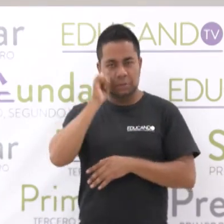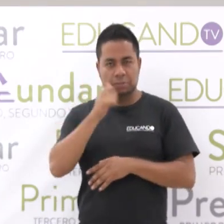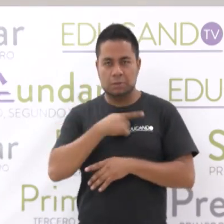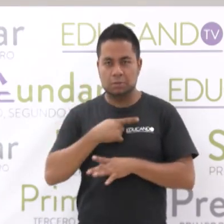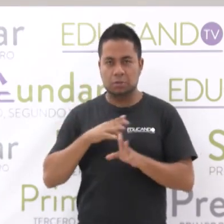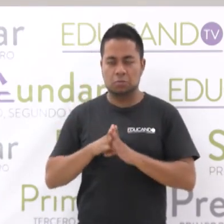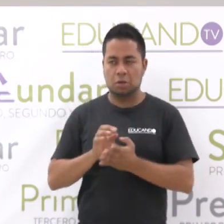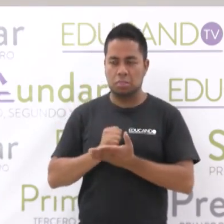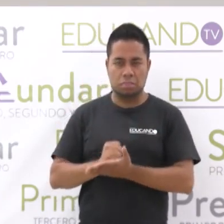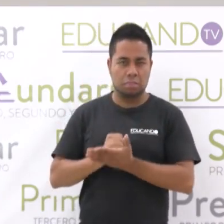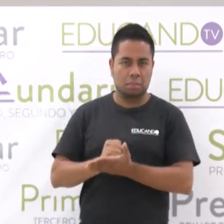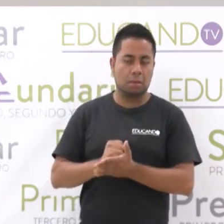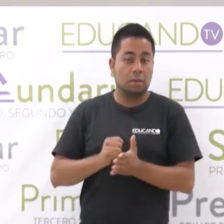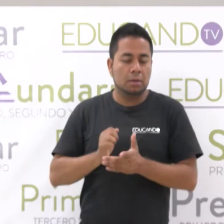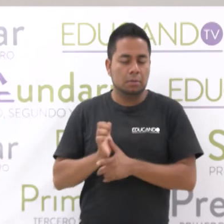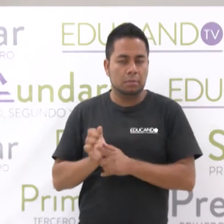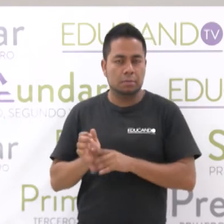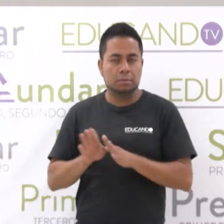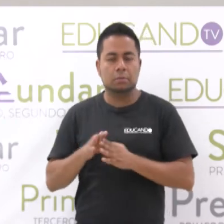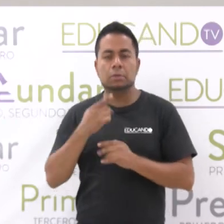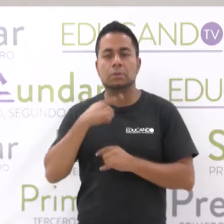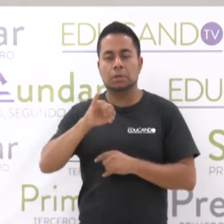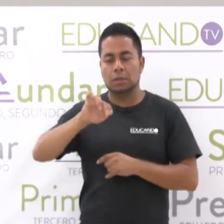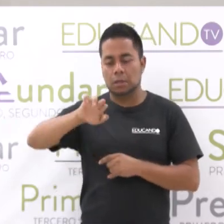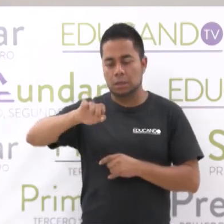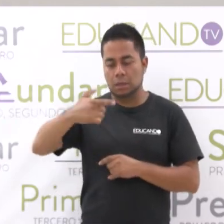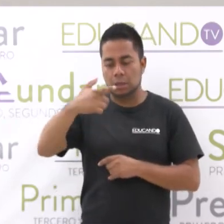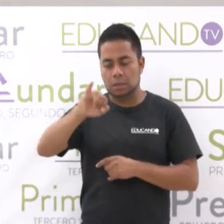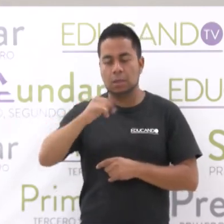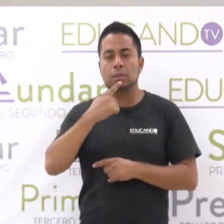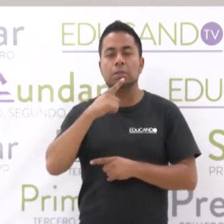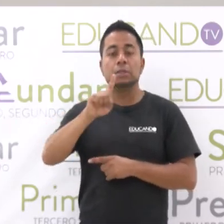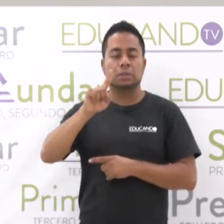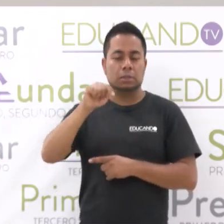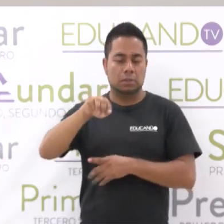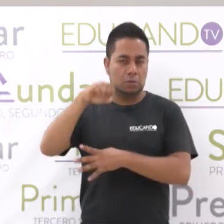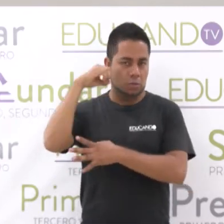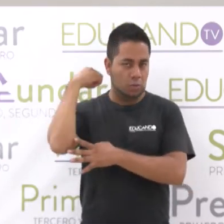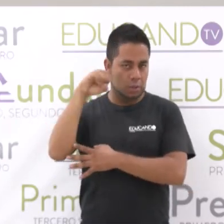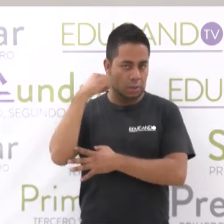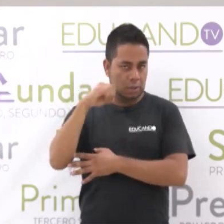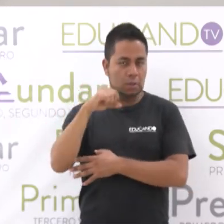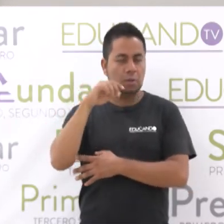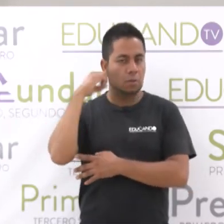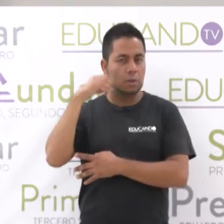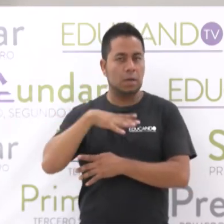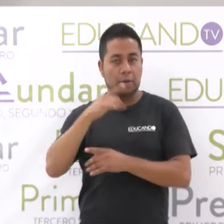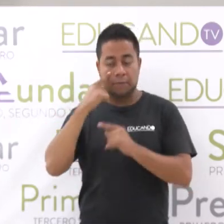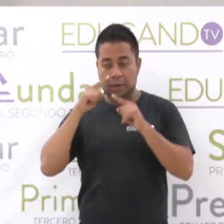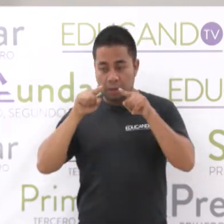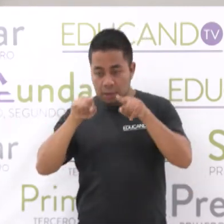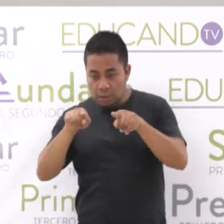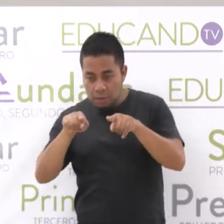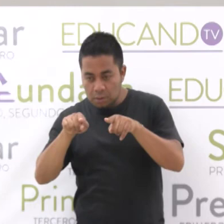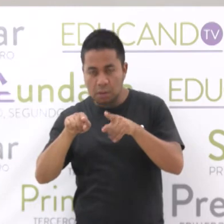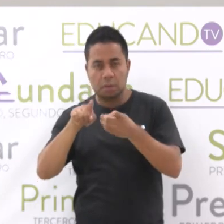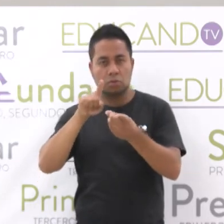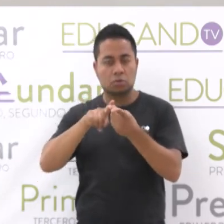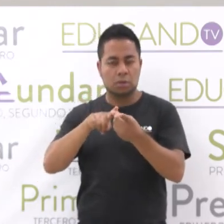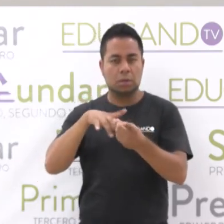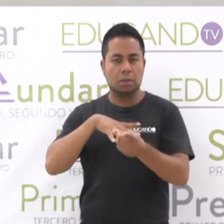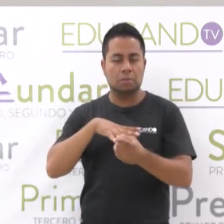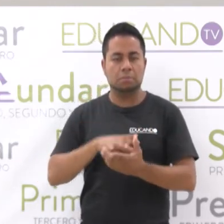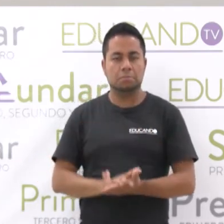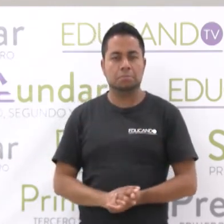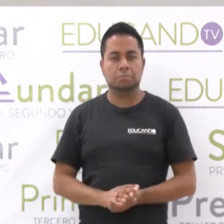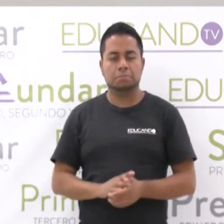todo. Entonces, según el INEGI, dice que Oaxaca está aquí, miren, es